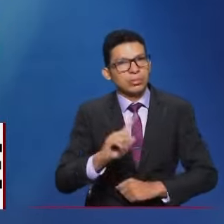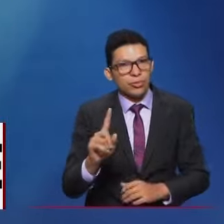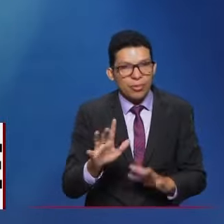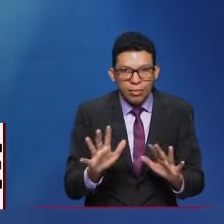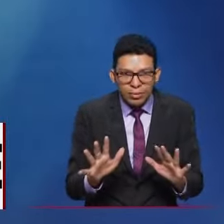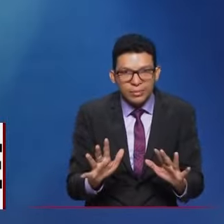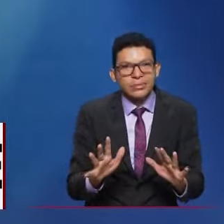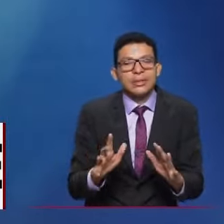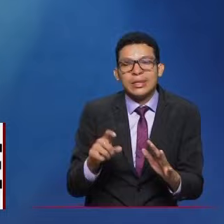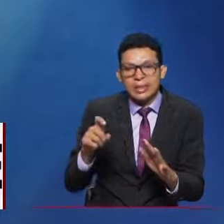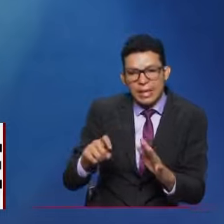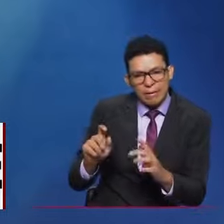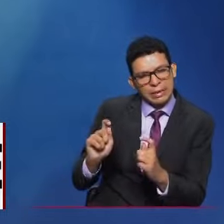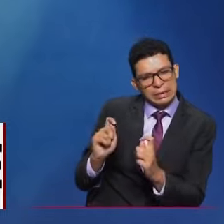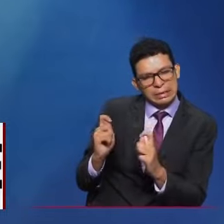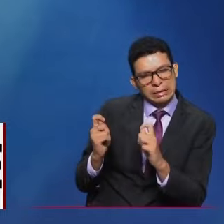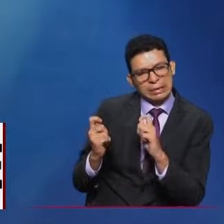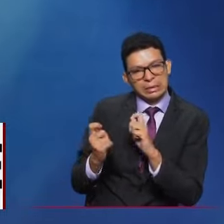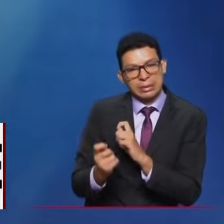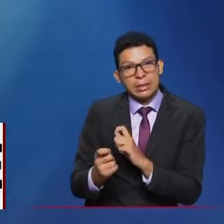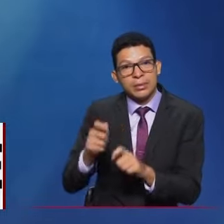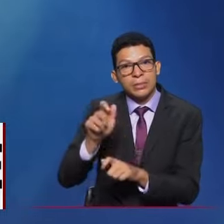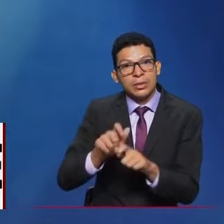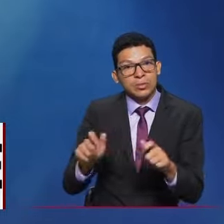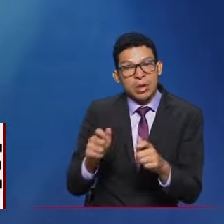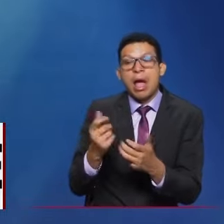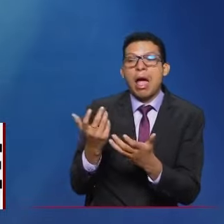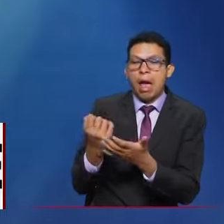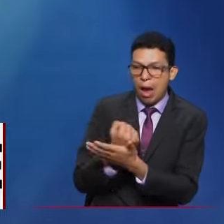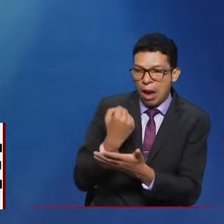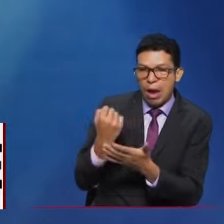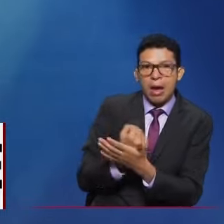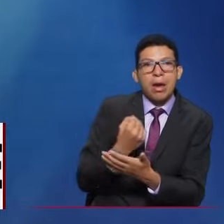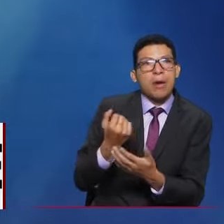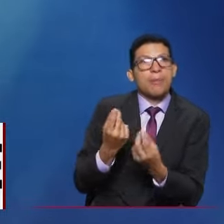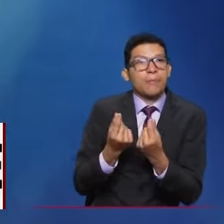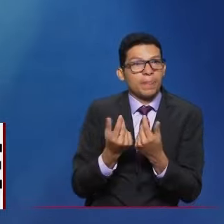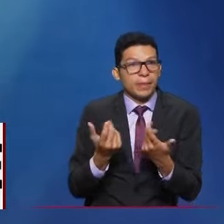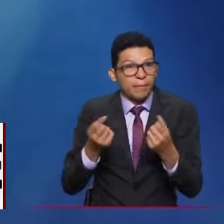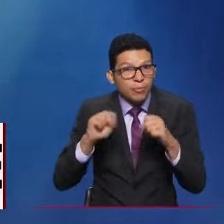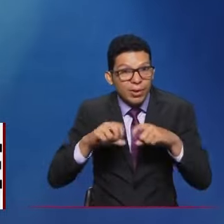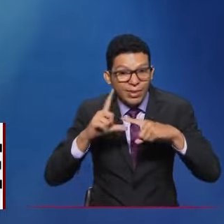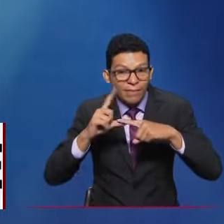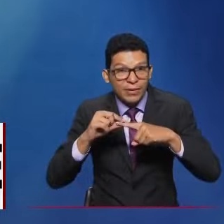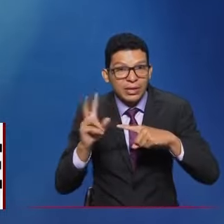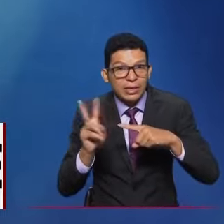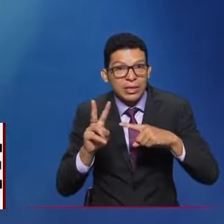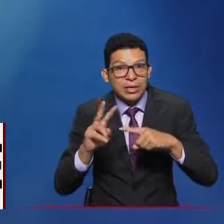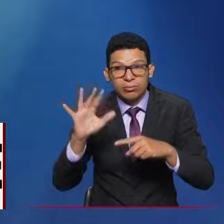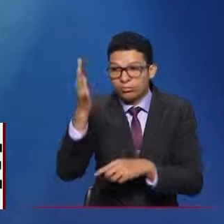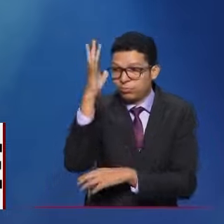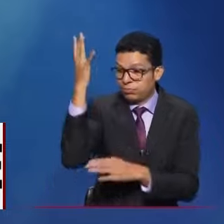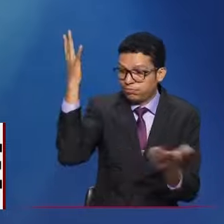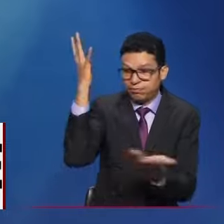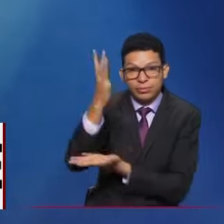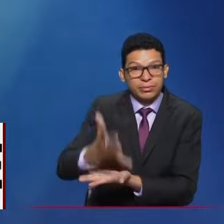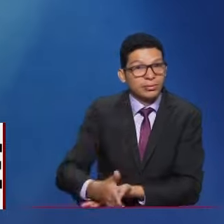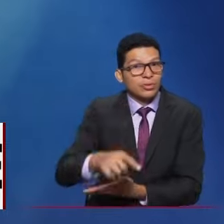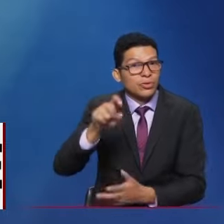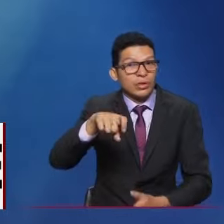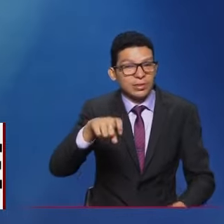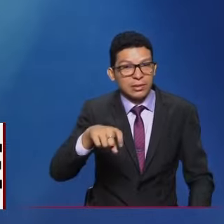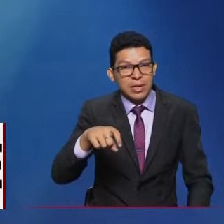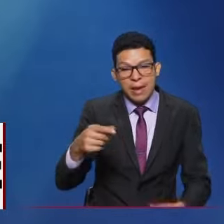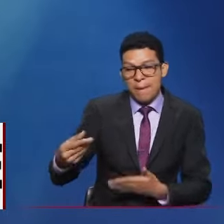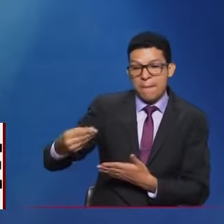y crear condiciones para que la gente vea que la economía, usted puede tener una economía verde sin cortar un árbol. Entonces usted puede tener pago